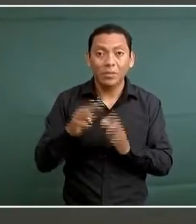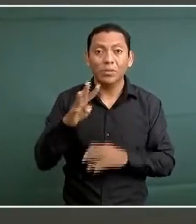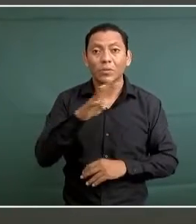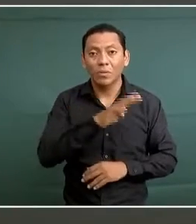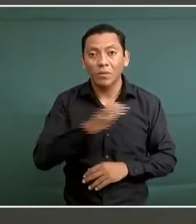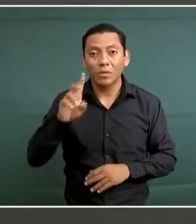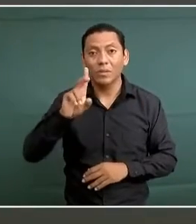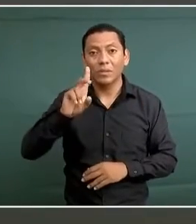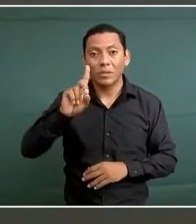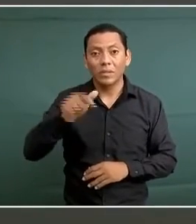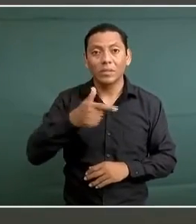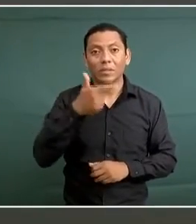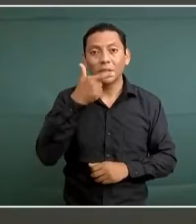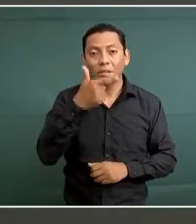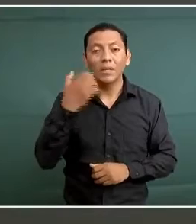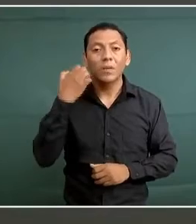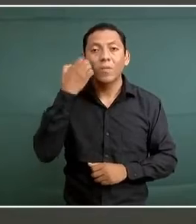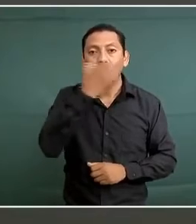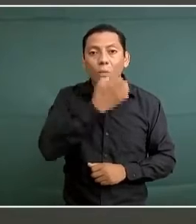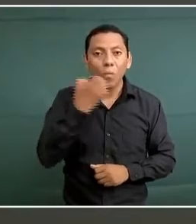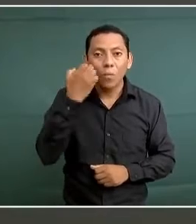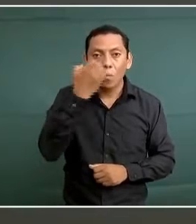cuatrocientas treinta y siete escuelas